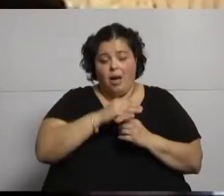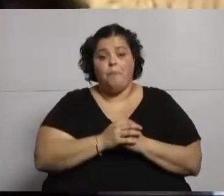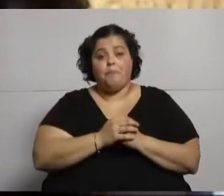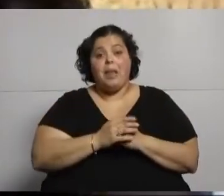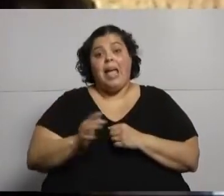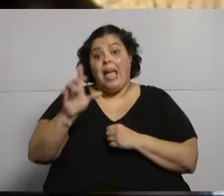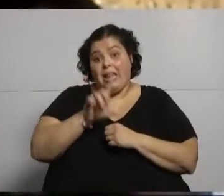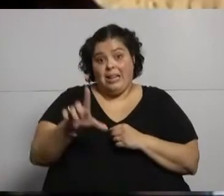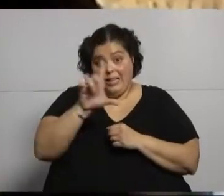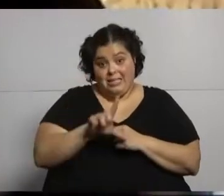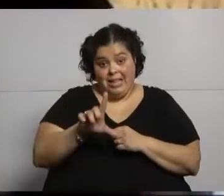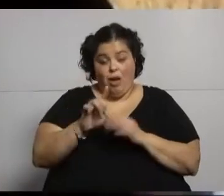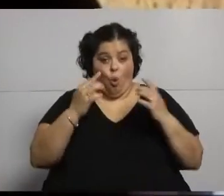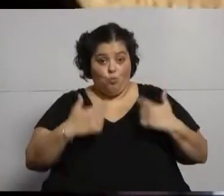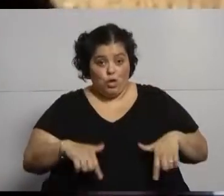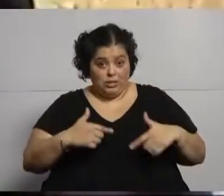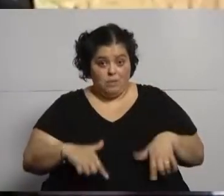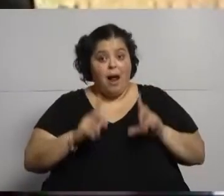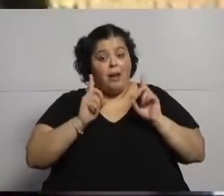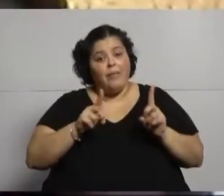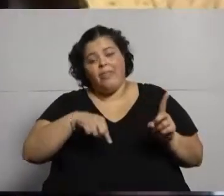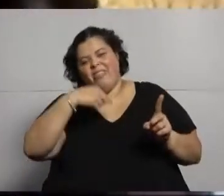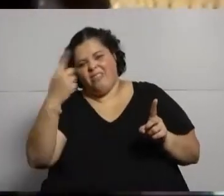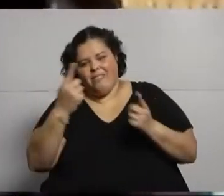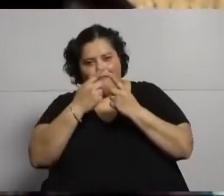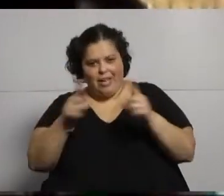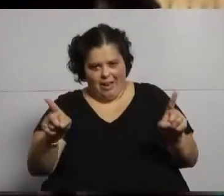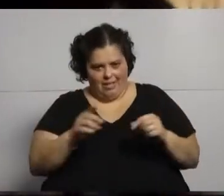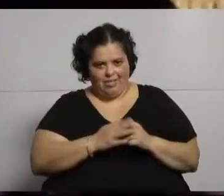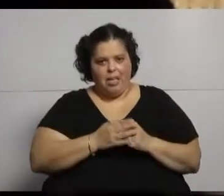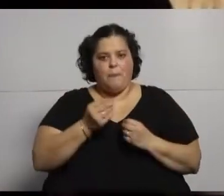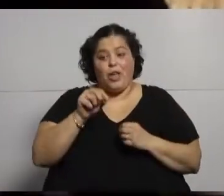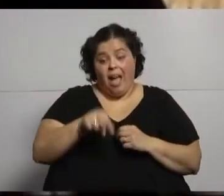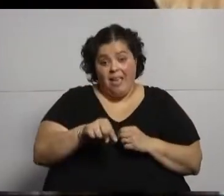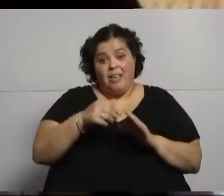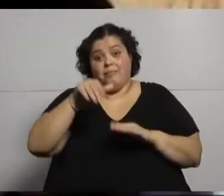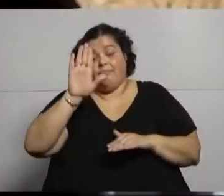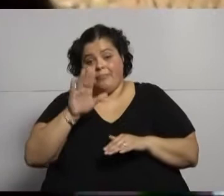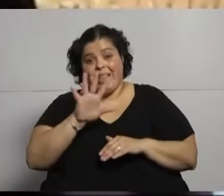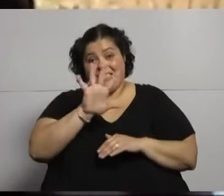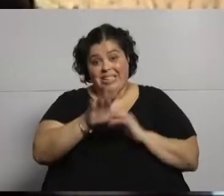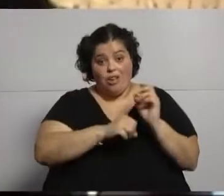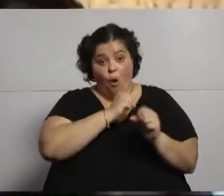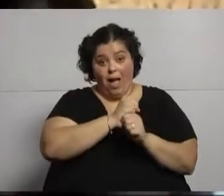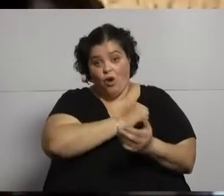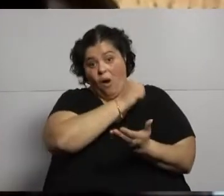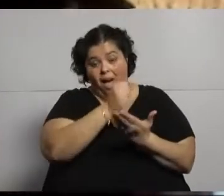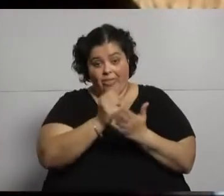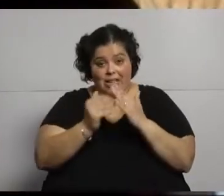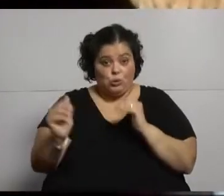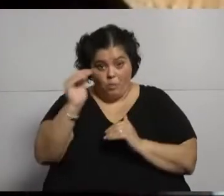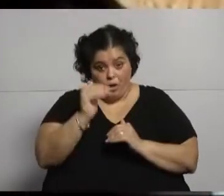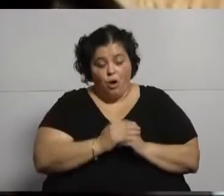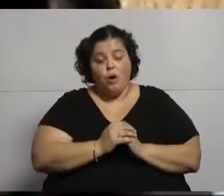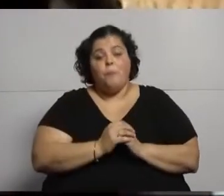liceo municipal, fue otra la dinámica, porque bueno, ya ahí tenemos niños de 5 años hasta nivel superior, a través de